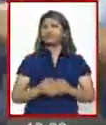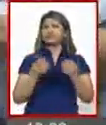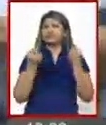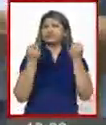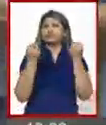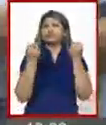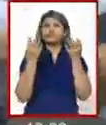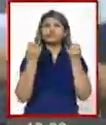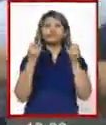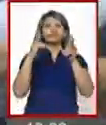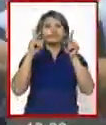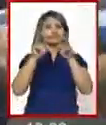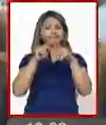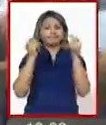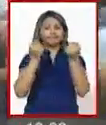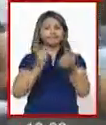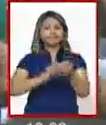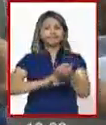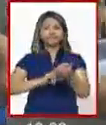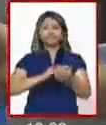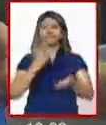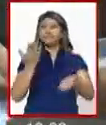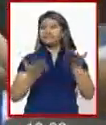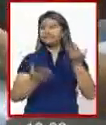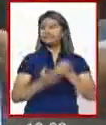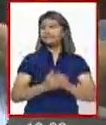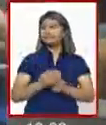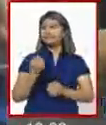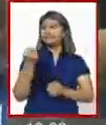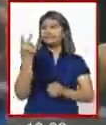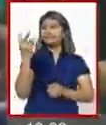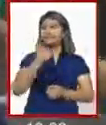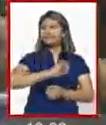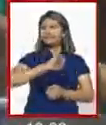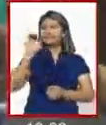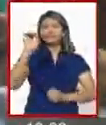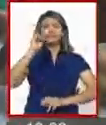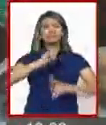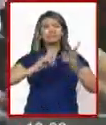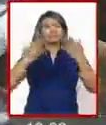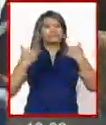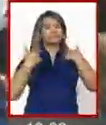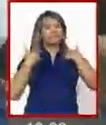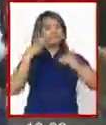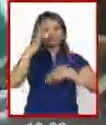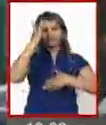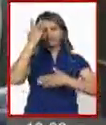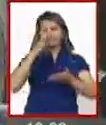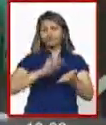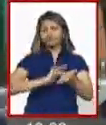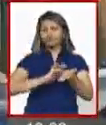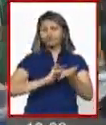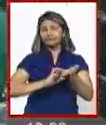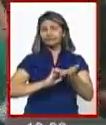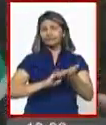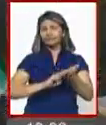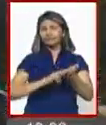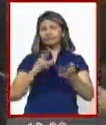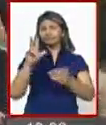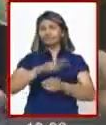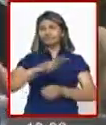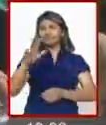índice que se maneja en el departamento de la diabetes? Aproximadamente el 12% de la población tiene diabetes, tiene